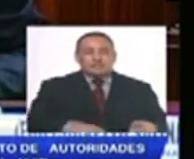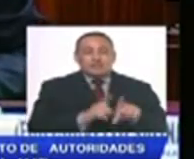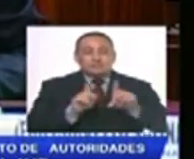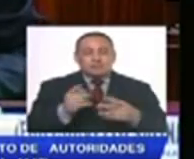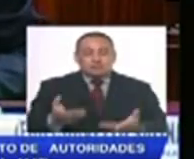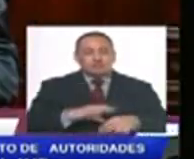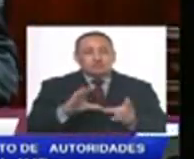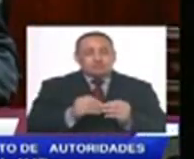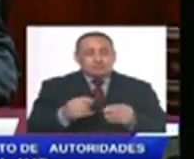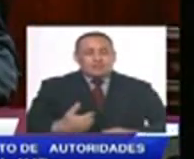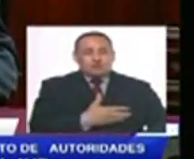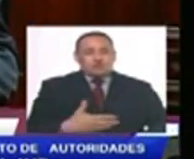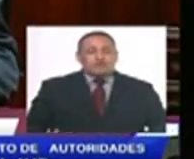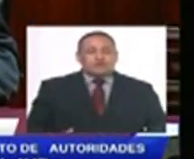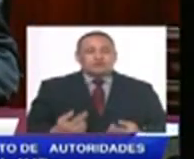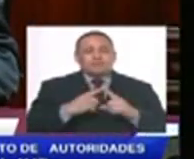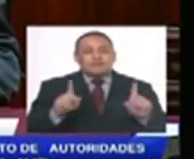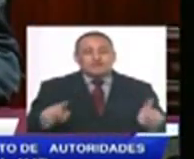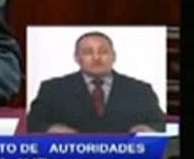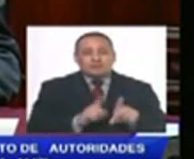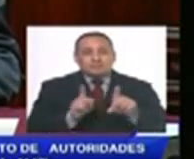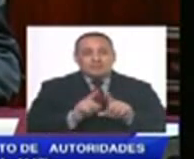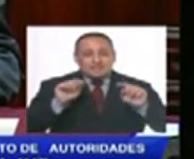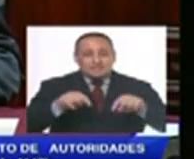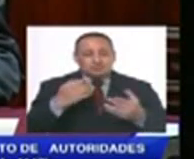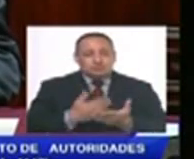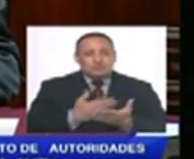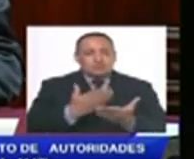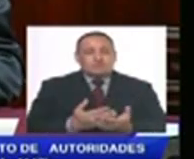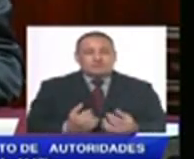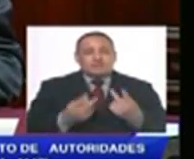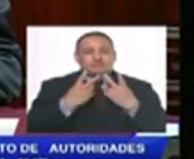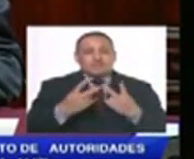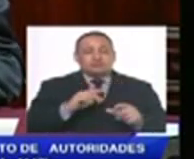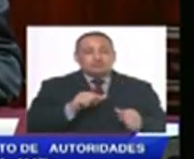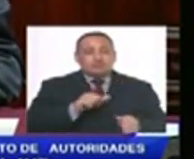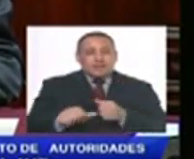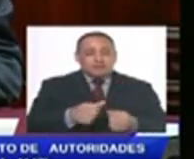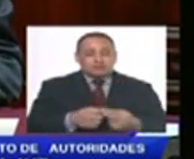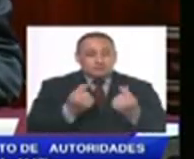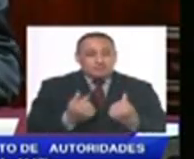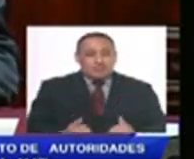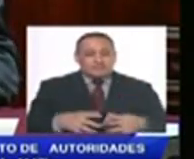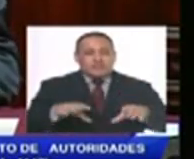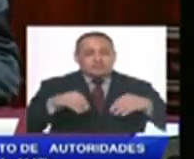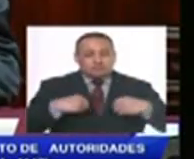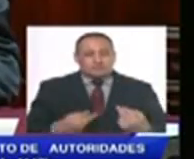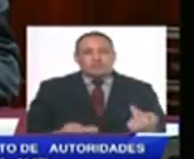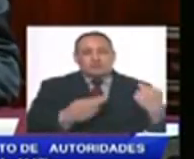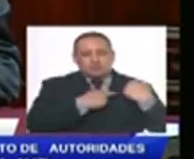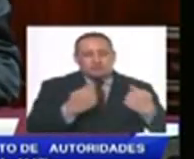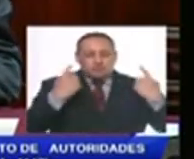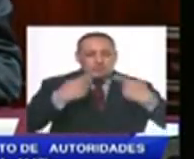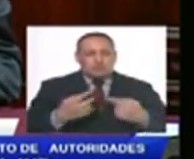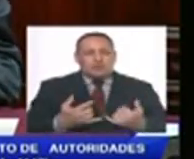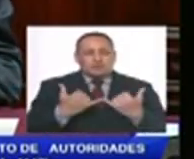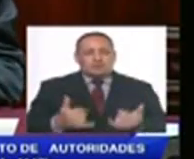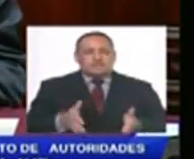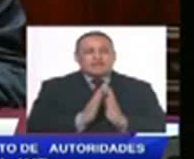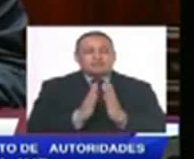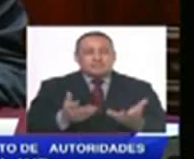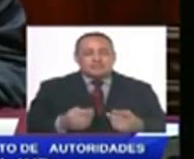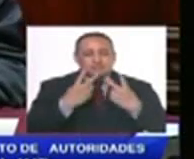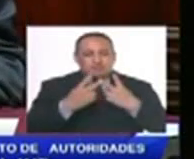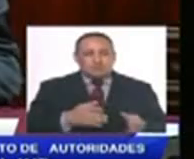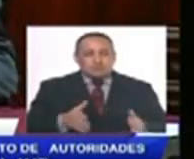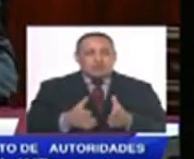Legislativo. Él nos respondió que en efecto la presidenta Dina Boluarte ya sabía que se estaba faltando a este